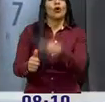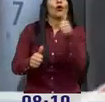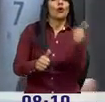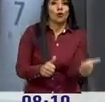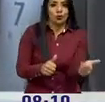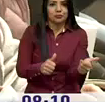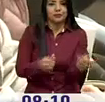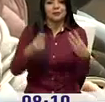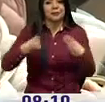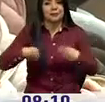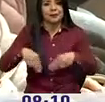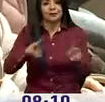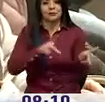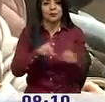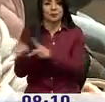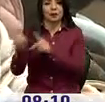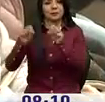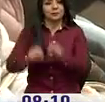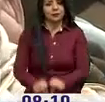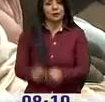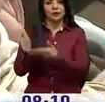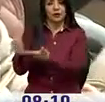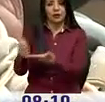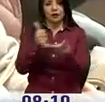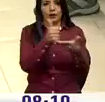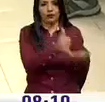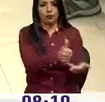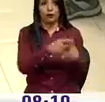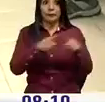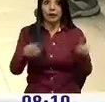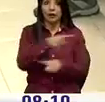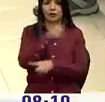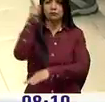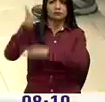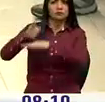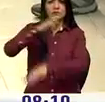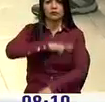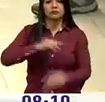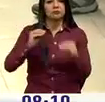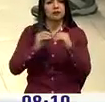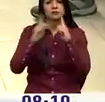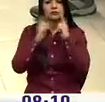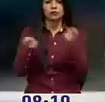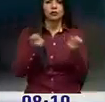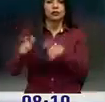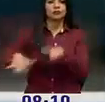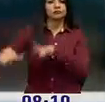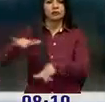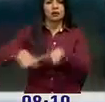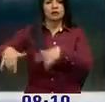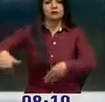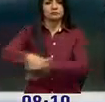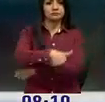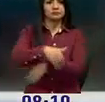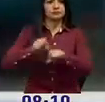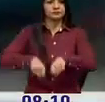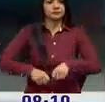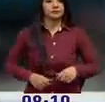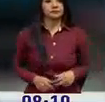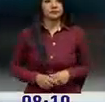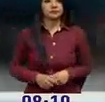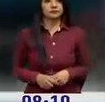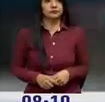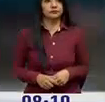cosas otros mecanismos sin embargo los comerciantes de exigen a la municipalidad más control de ventas ambulantes en el sector